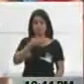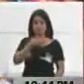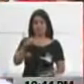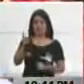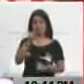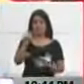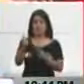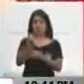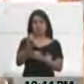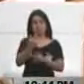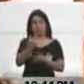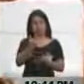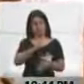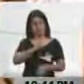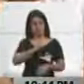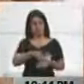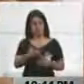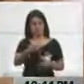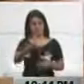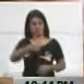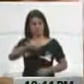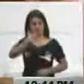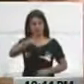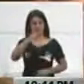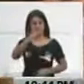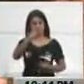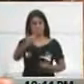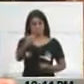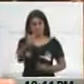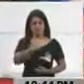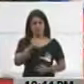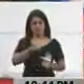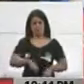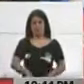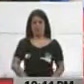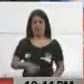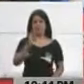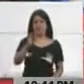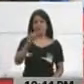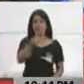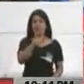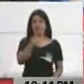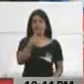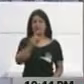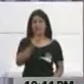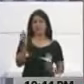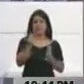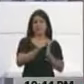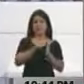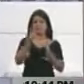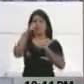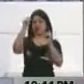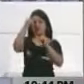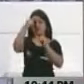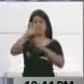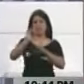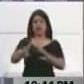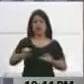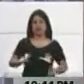Pero les interesaba decir que el Che había fracasado. Para que ustedes